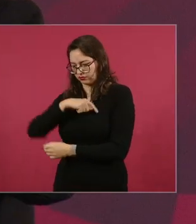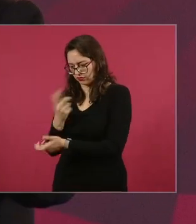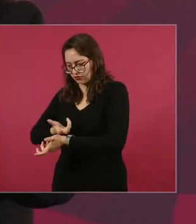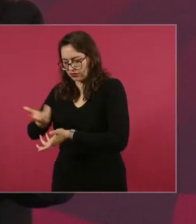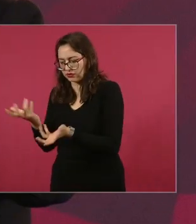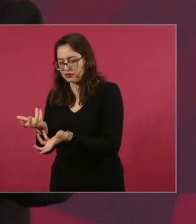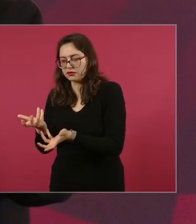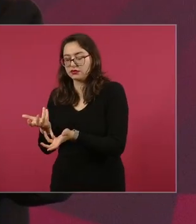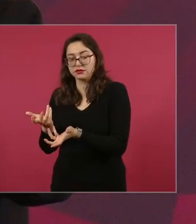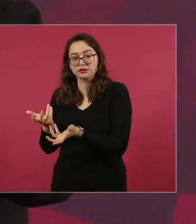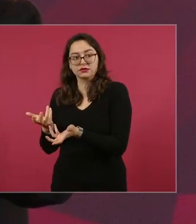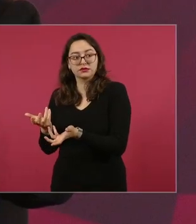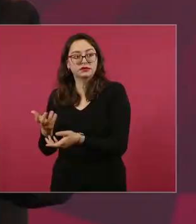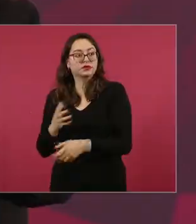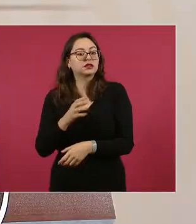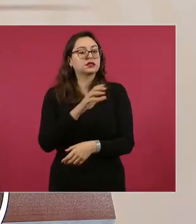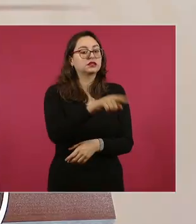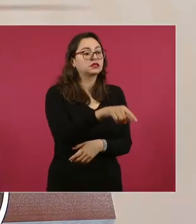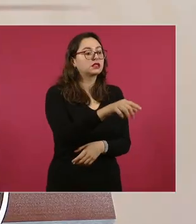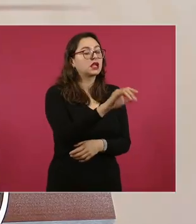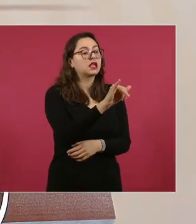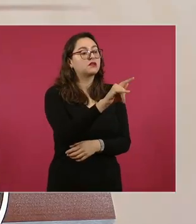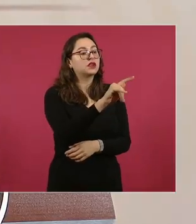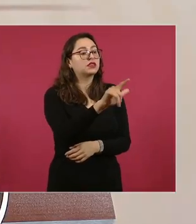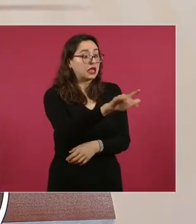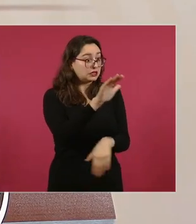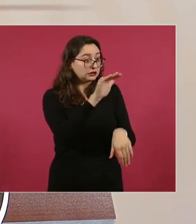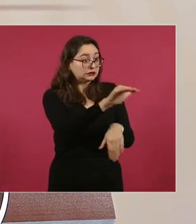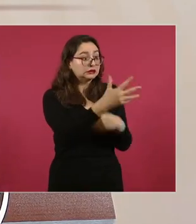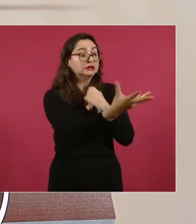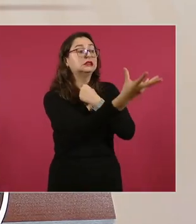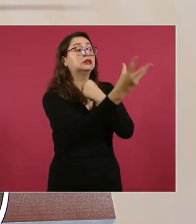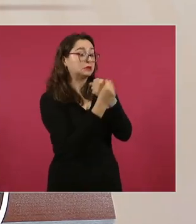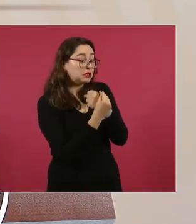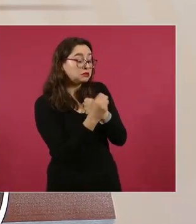permiso a la COFETEL.